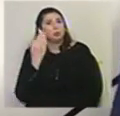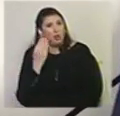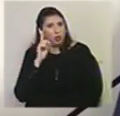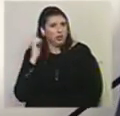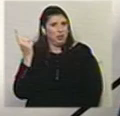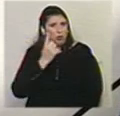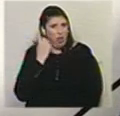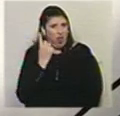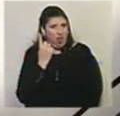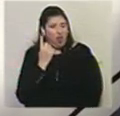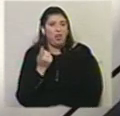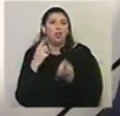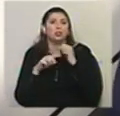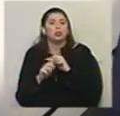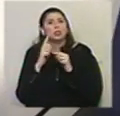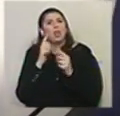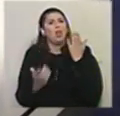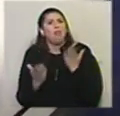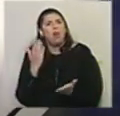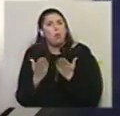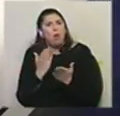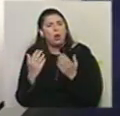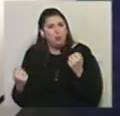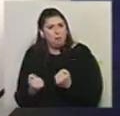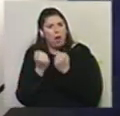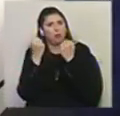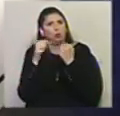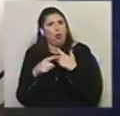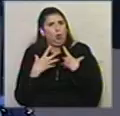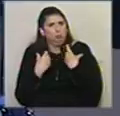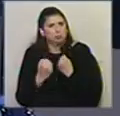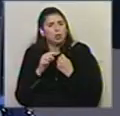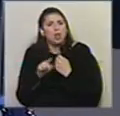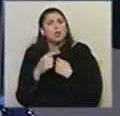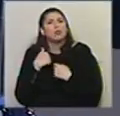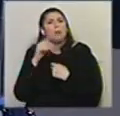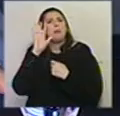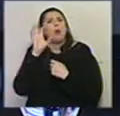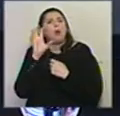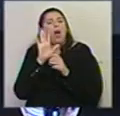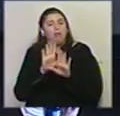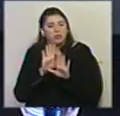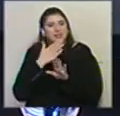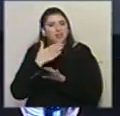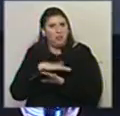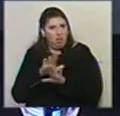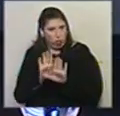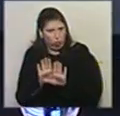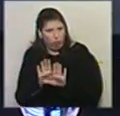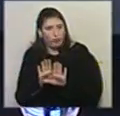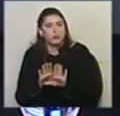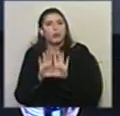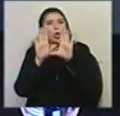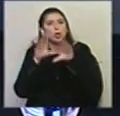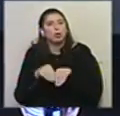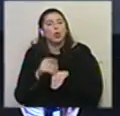efectividad, evaluar impacto sanitario. Yo me acuerdo del. A ver si entiendo bien. Todos los